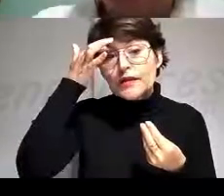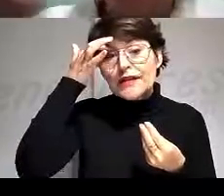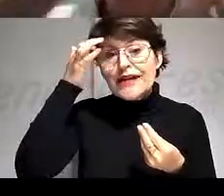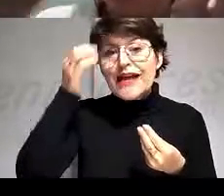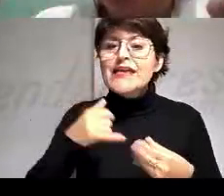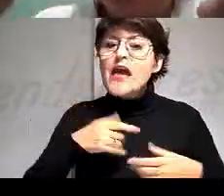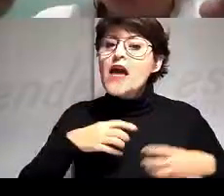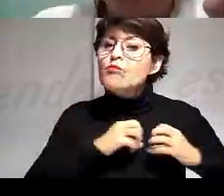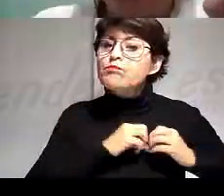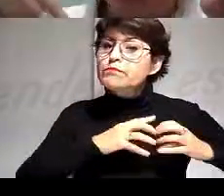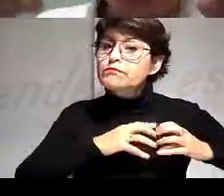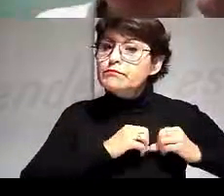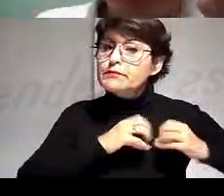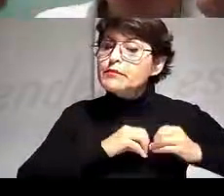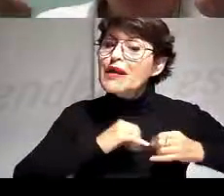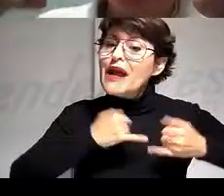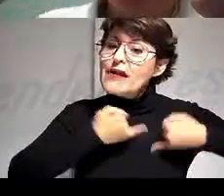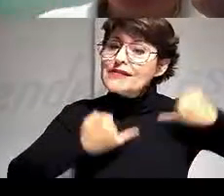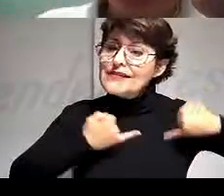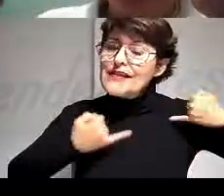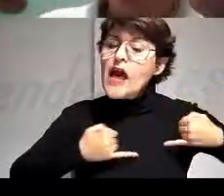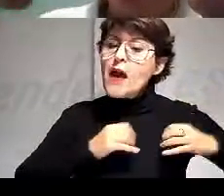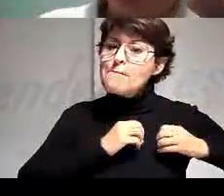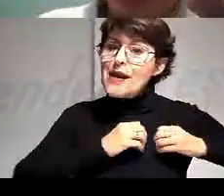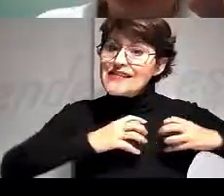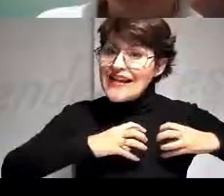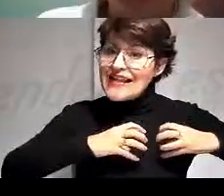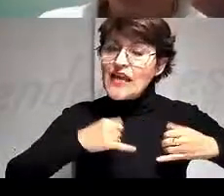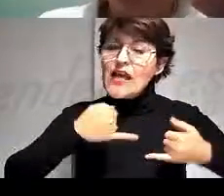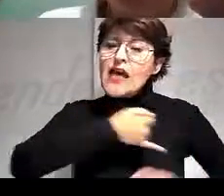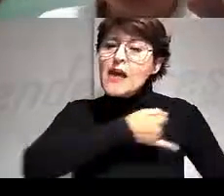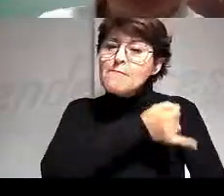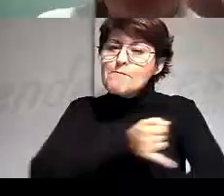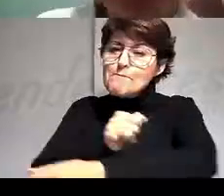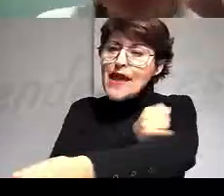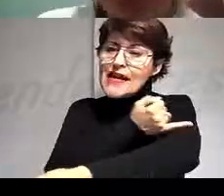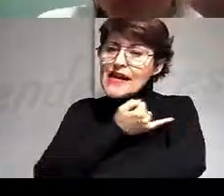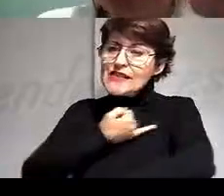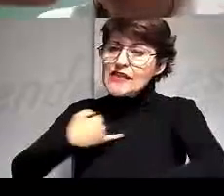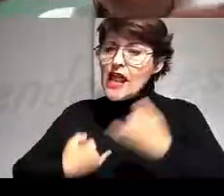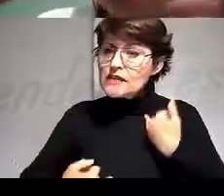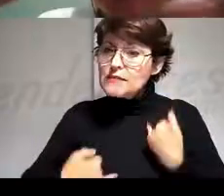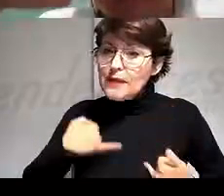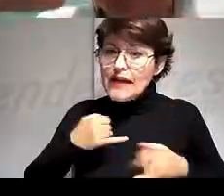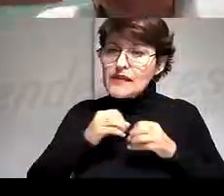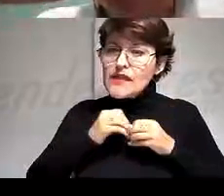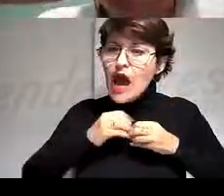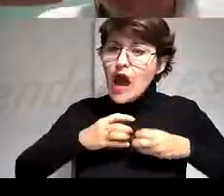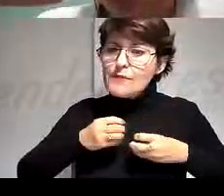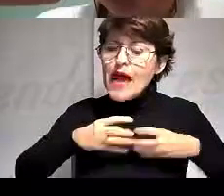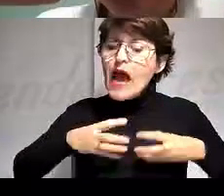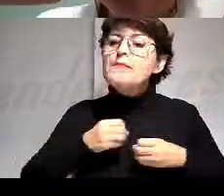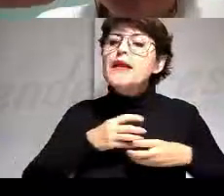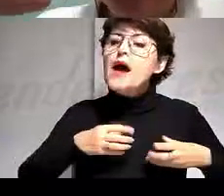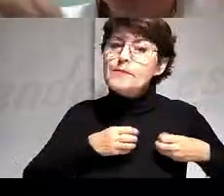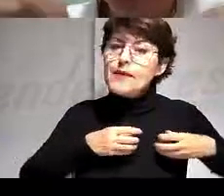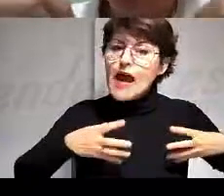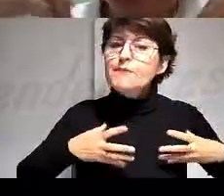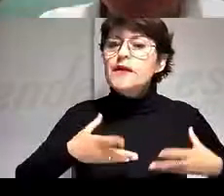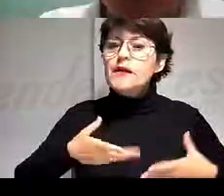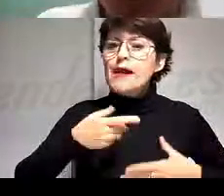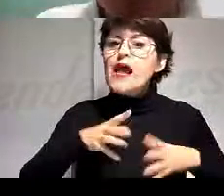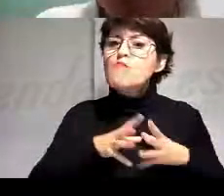las arterias, dilatar los vasos, por lo tanto llega más sangre, llega más oxígeno, llega más glucosa y estamos preparando el cuerpo para nutrir convenientemente el